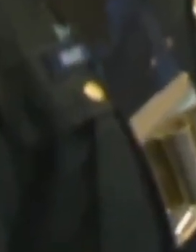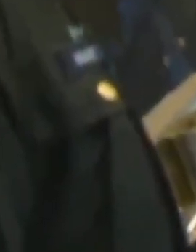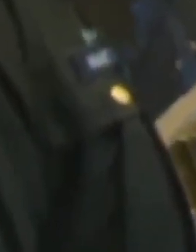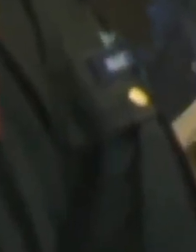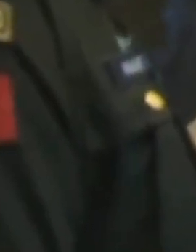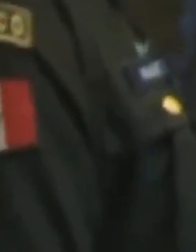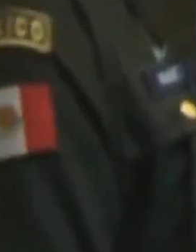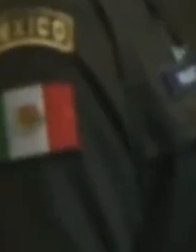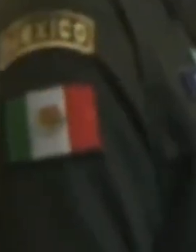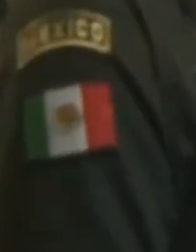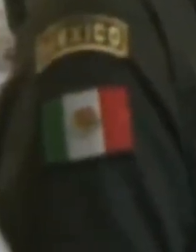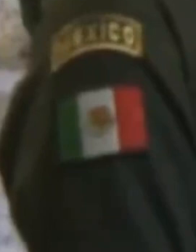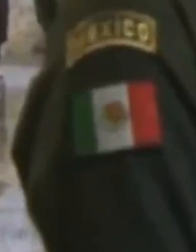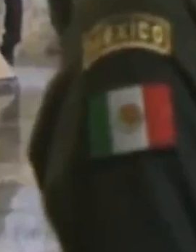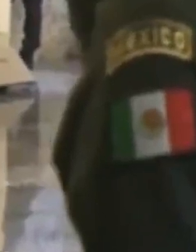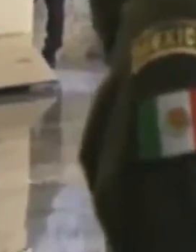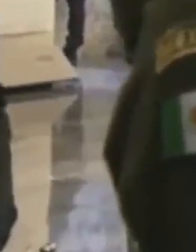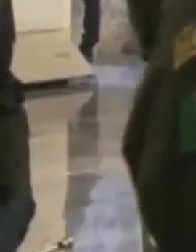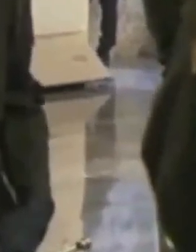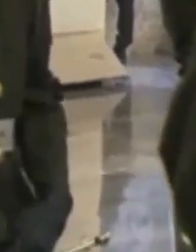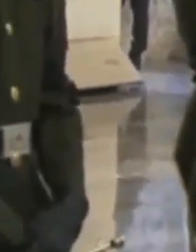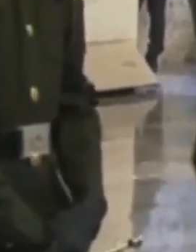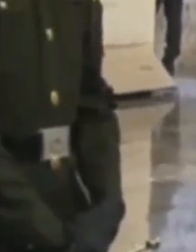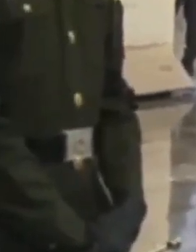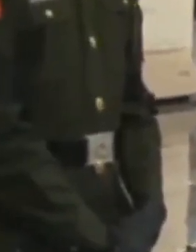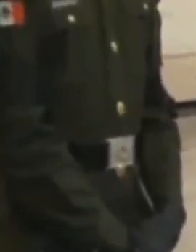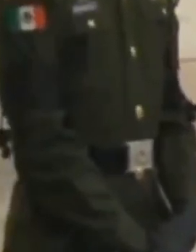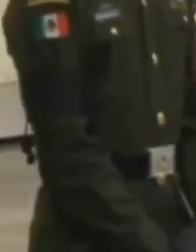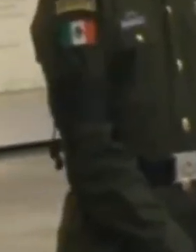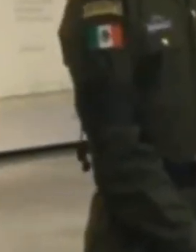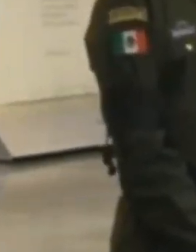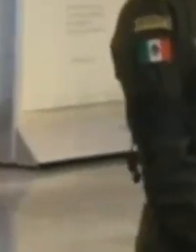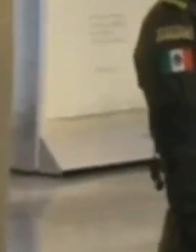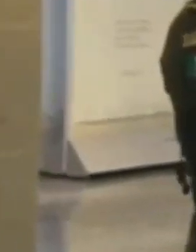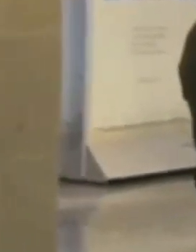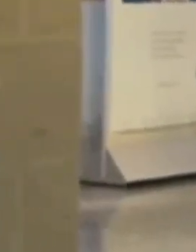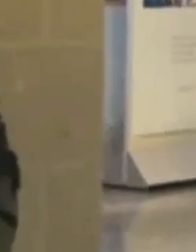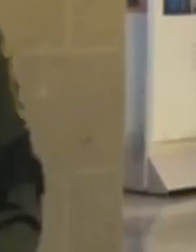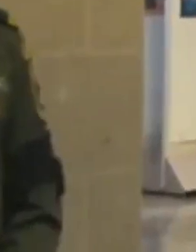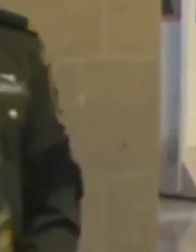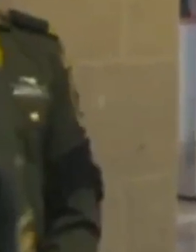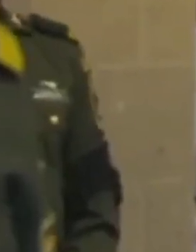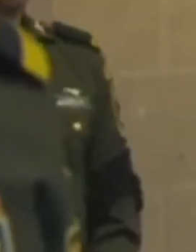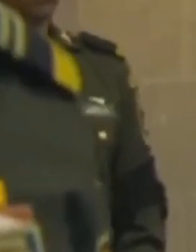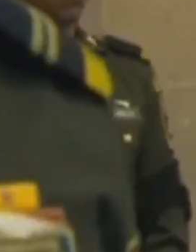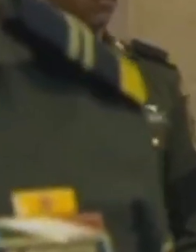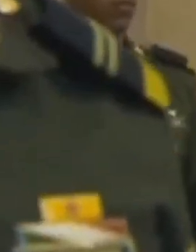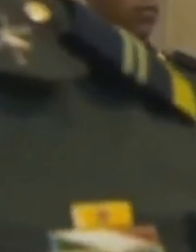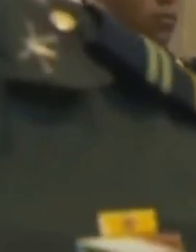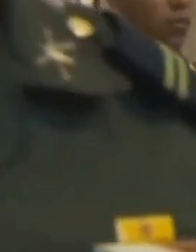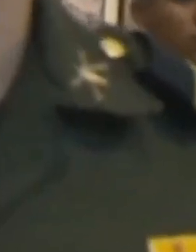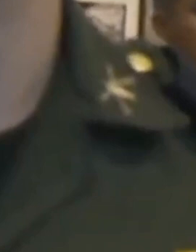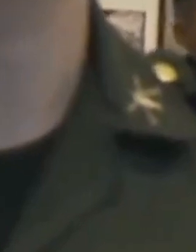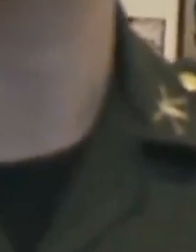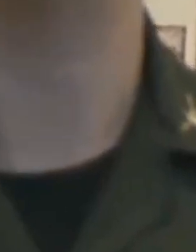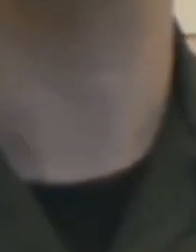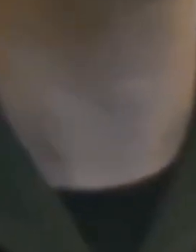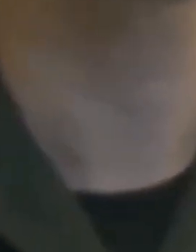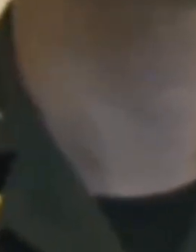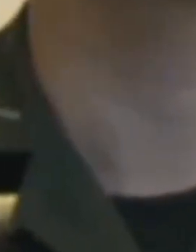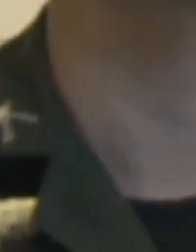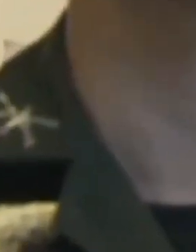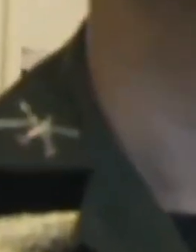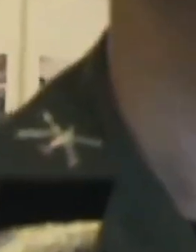atención precisamente de lo que estaba ocurriendo en esos momentos en la Ciudad de México,